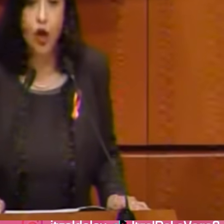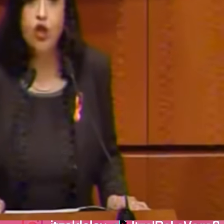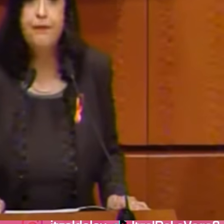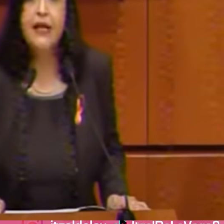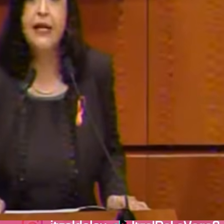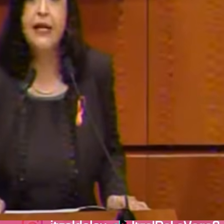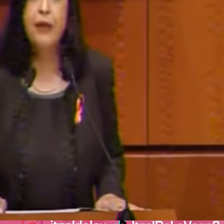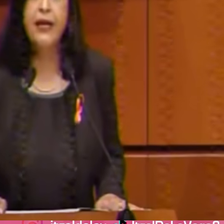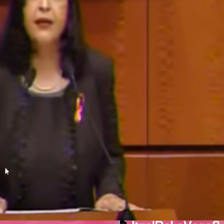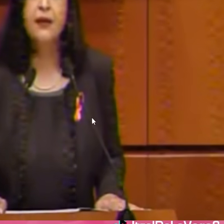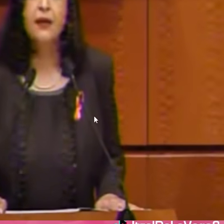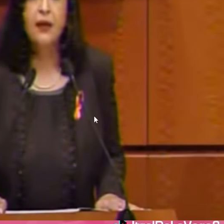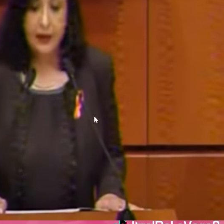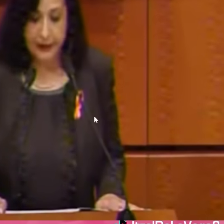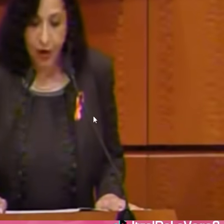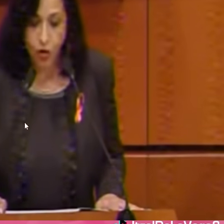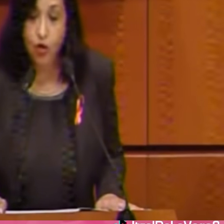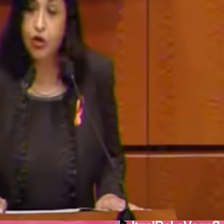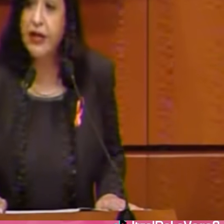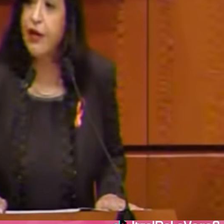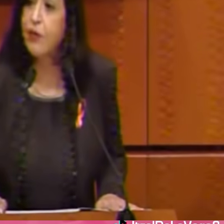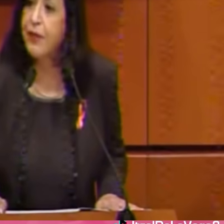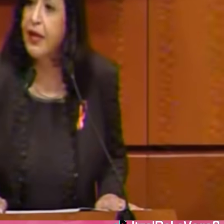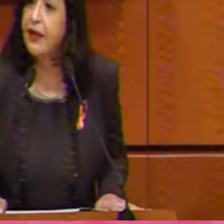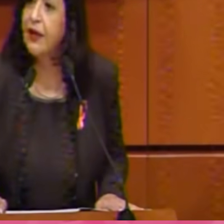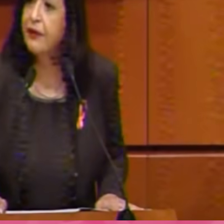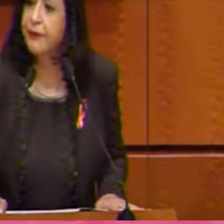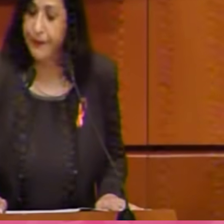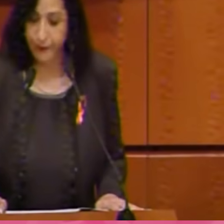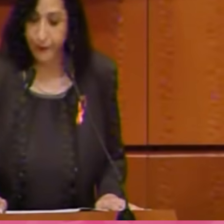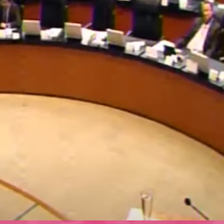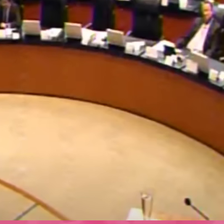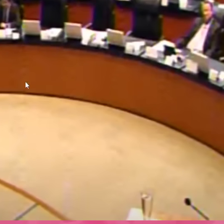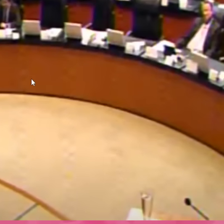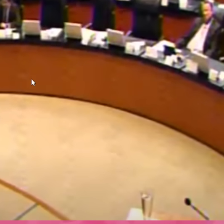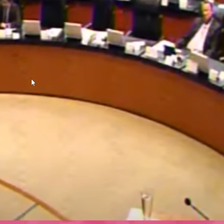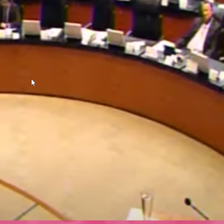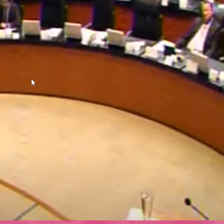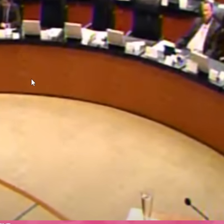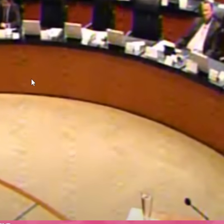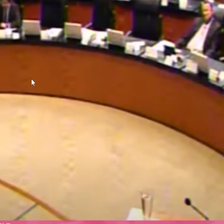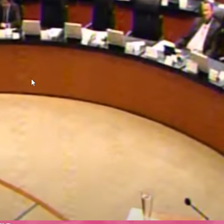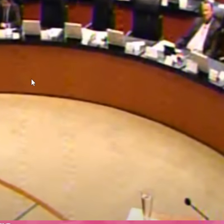de los ministros, tan honrosa encomienda.